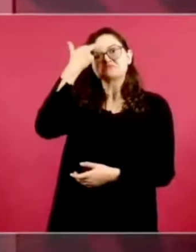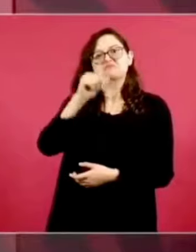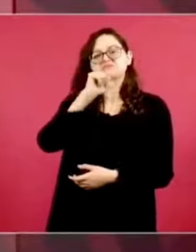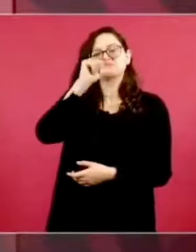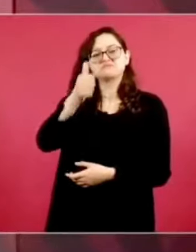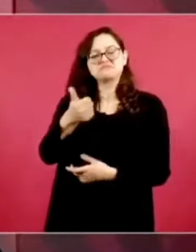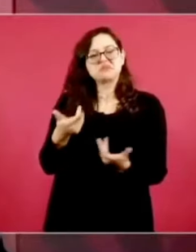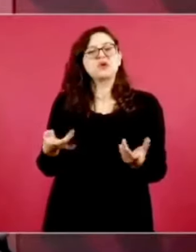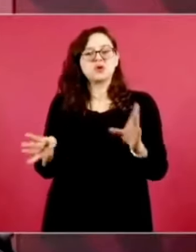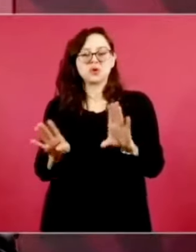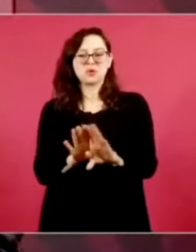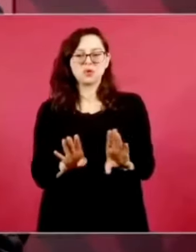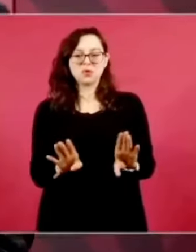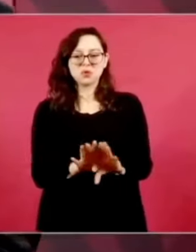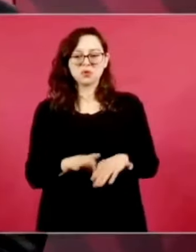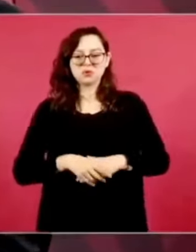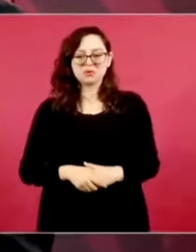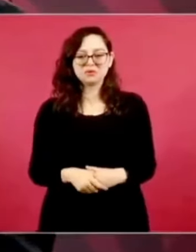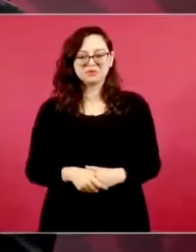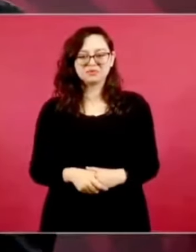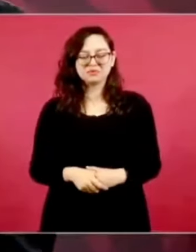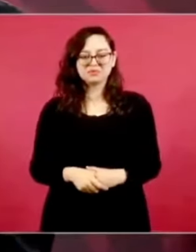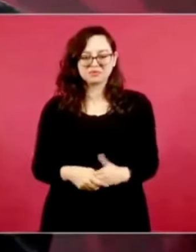nuestra historia fecunda.